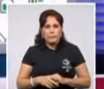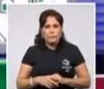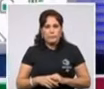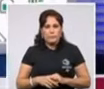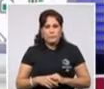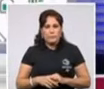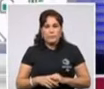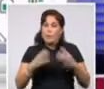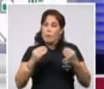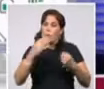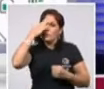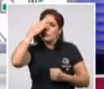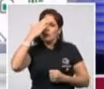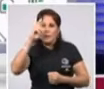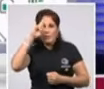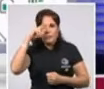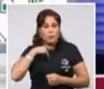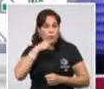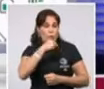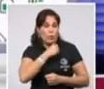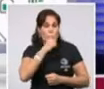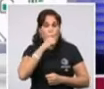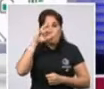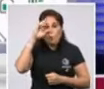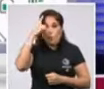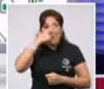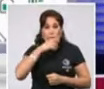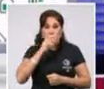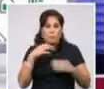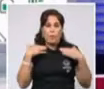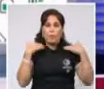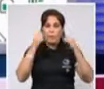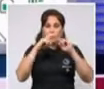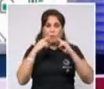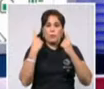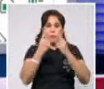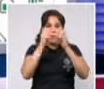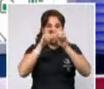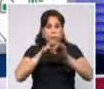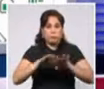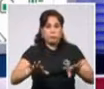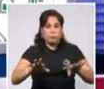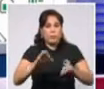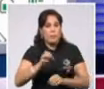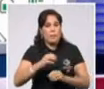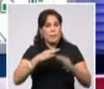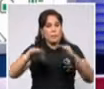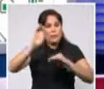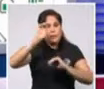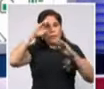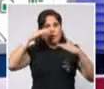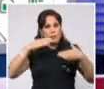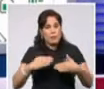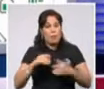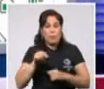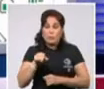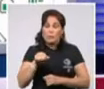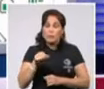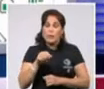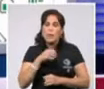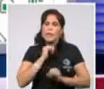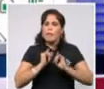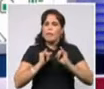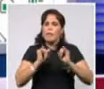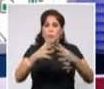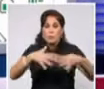Bueno, muchísimas gracias al doctor Francisco Durán García, director nacional de epidemiología del Ministerio de Salud Pública. Acaba de dar la